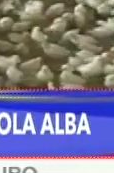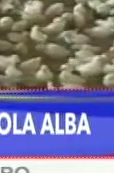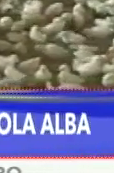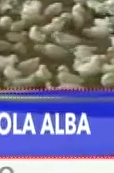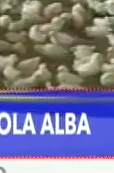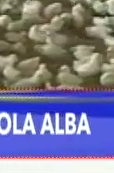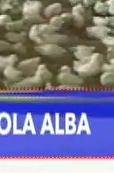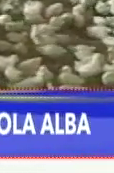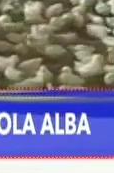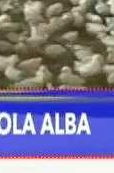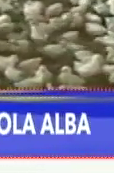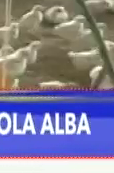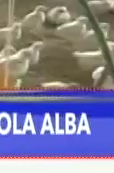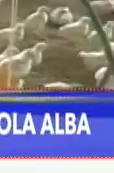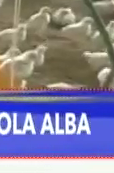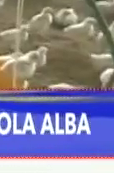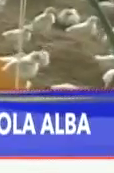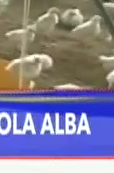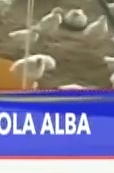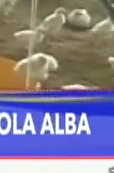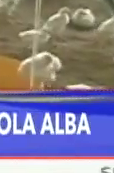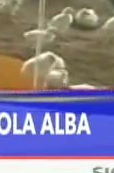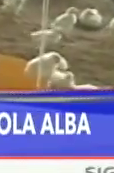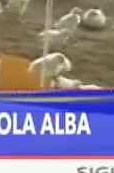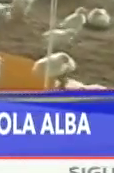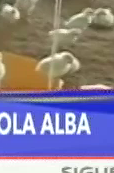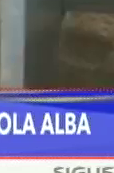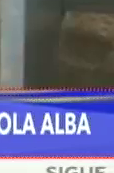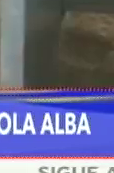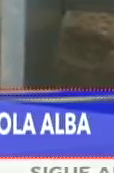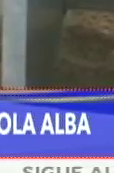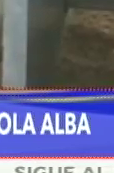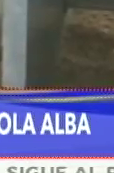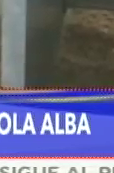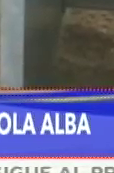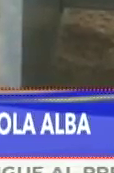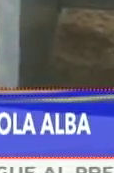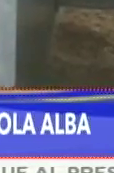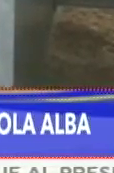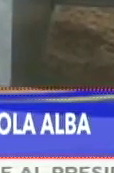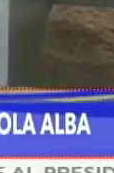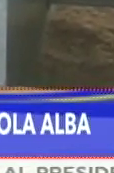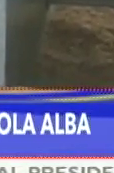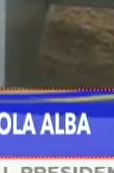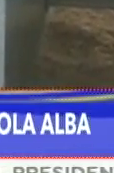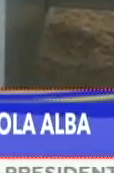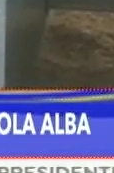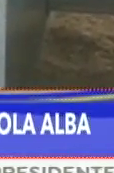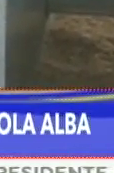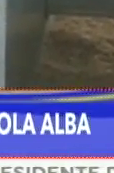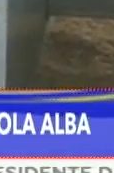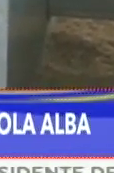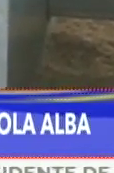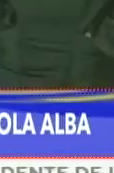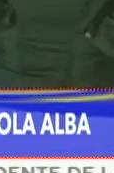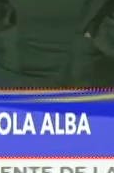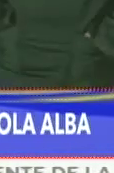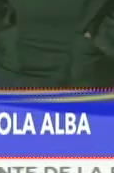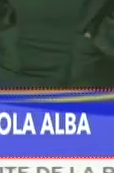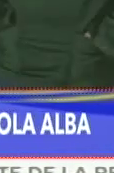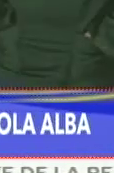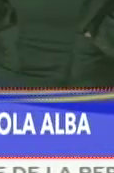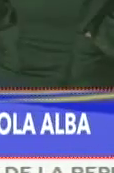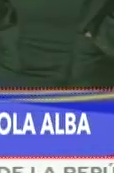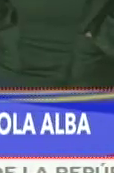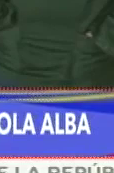galpones. Aproximadamente tiene una producción de más de 16.000 hembras reproductoras.